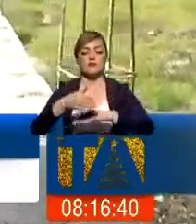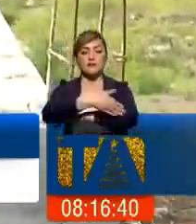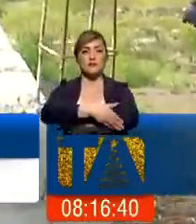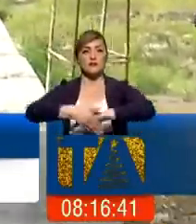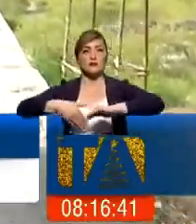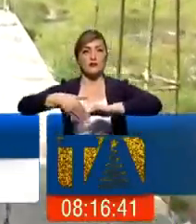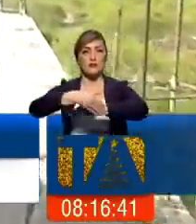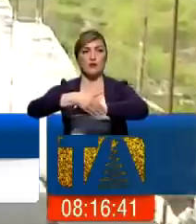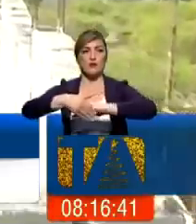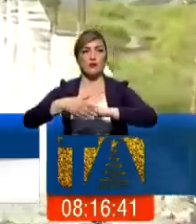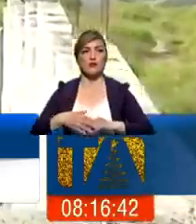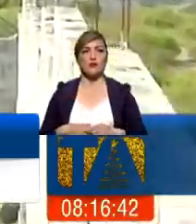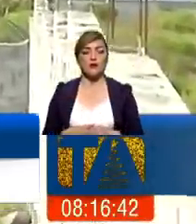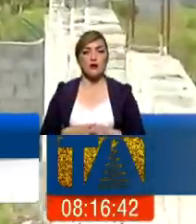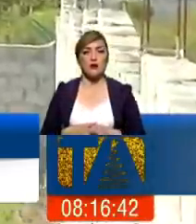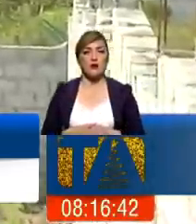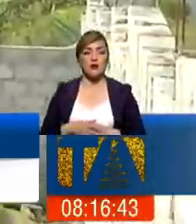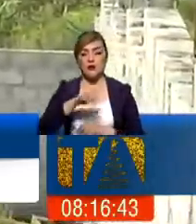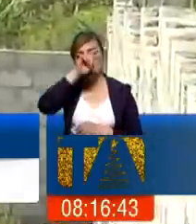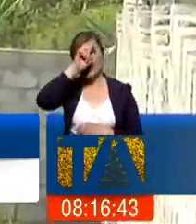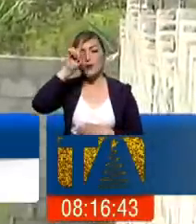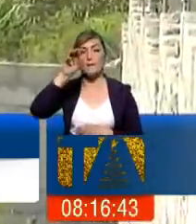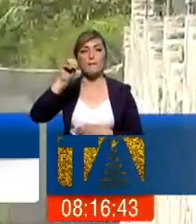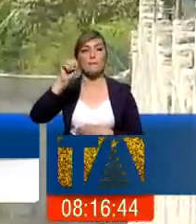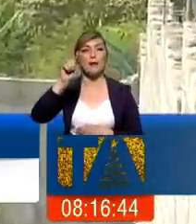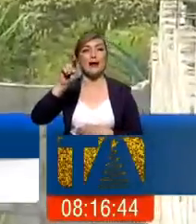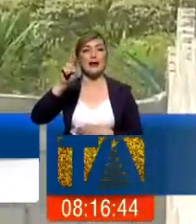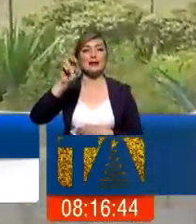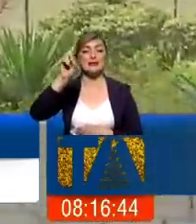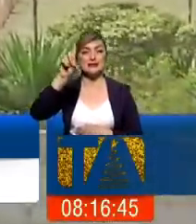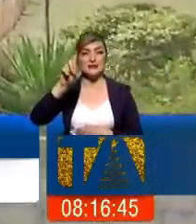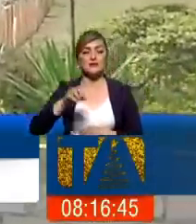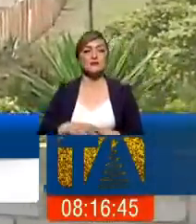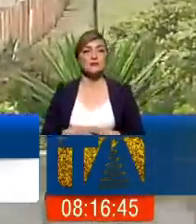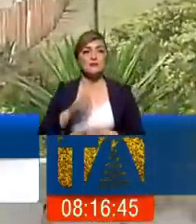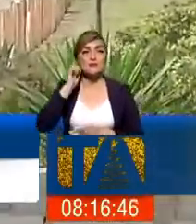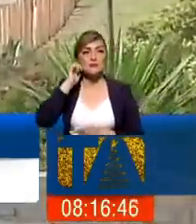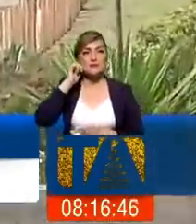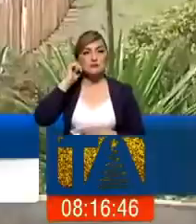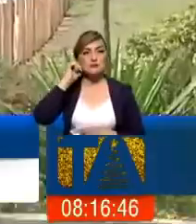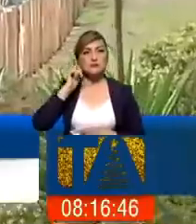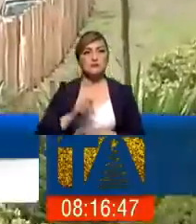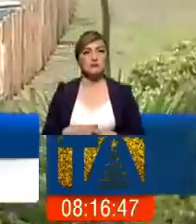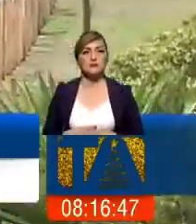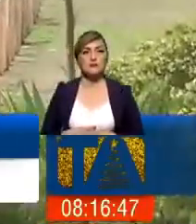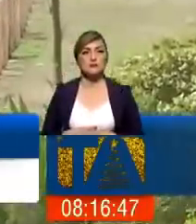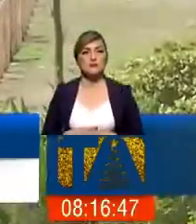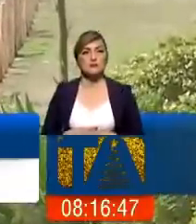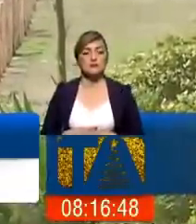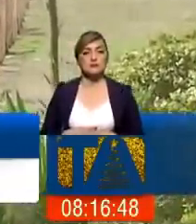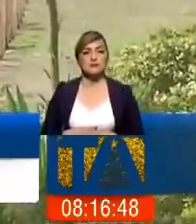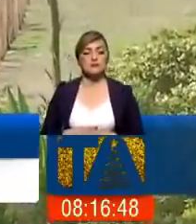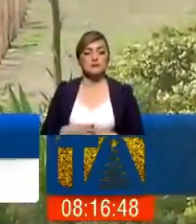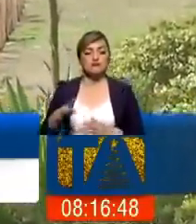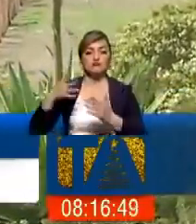avenida, de esta gran avenida que es la Madrid, que nos llevaría prácticamente hacia arriba a